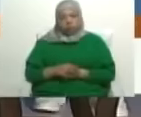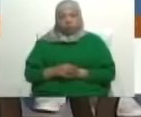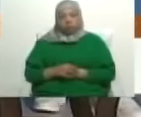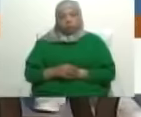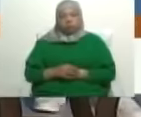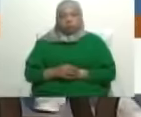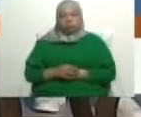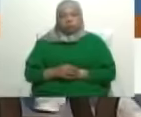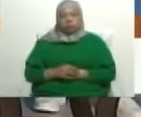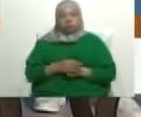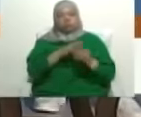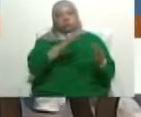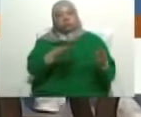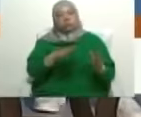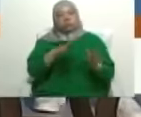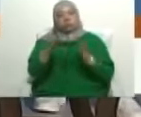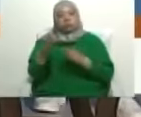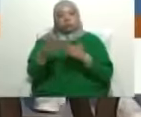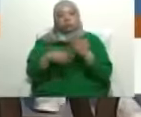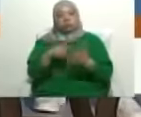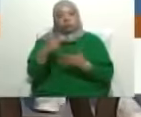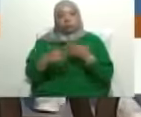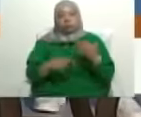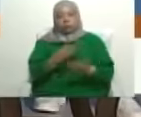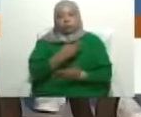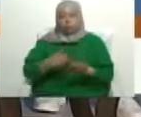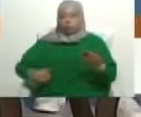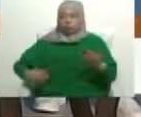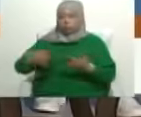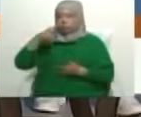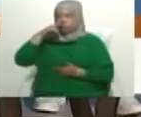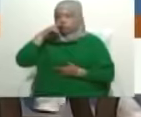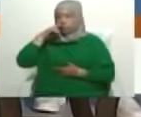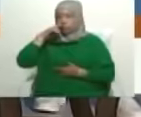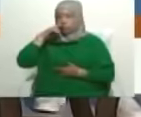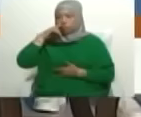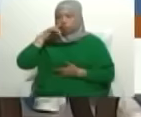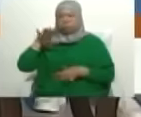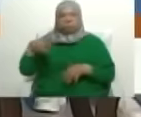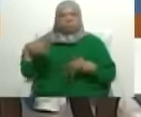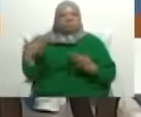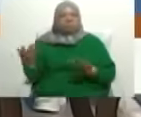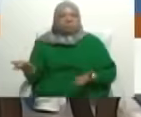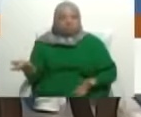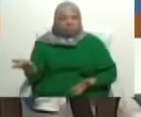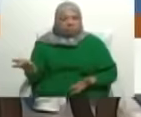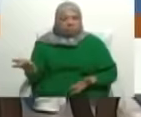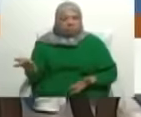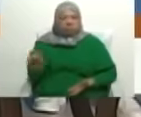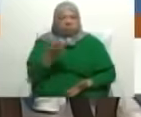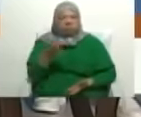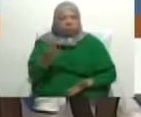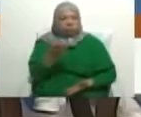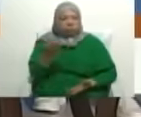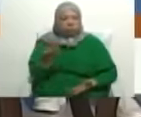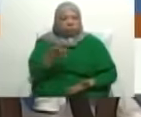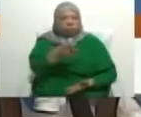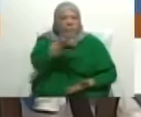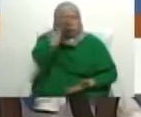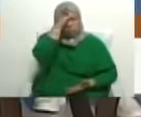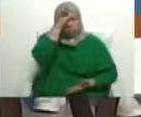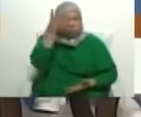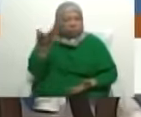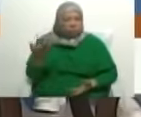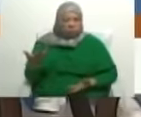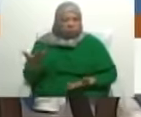las rutas del presidente de la República. ¿Para qué? ¿Qué buscaban?